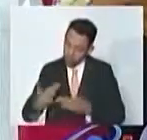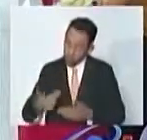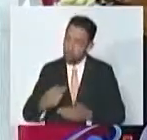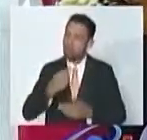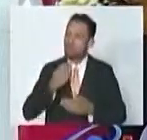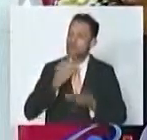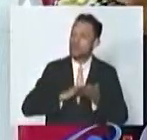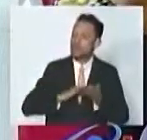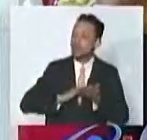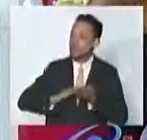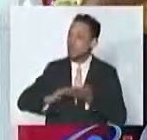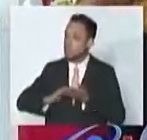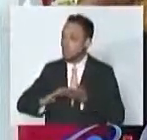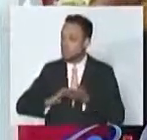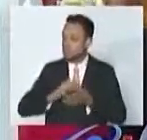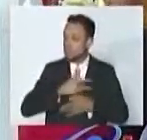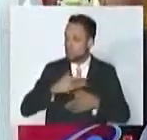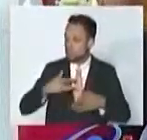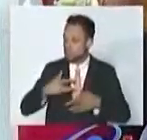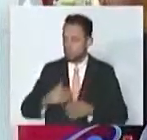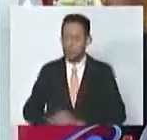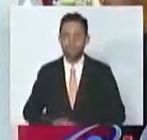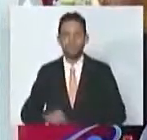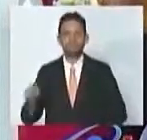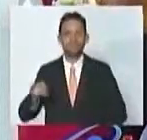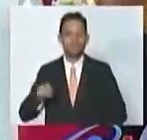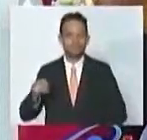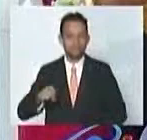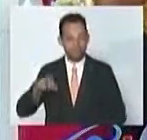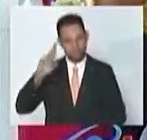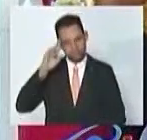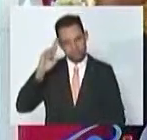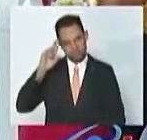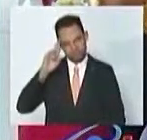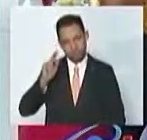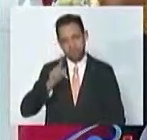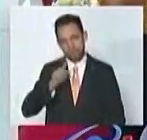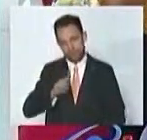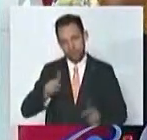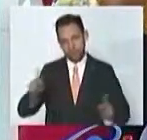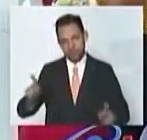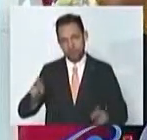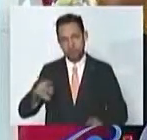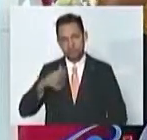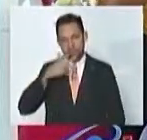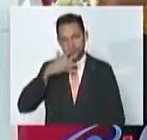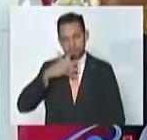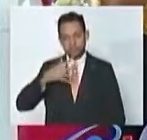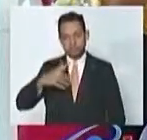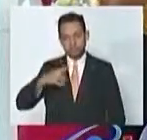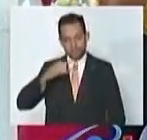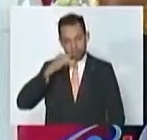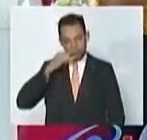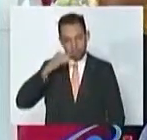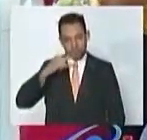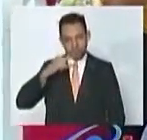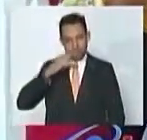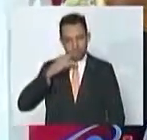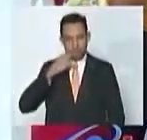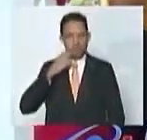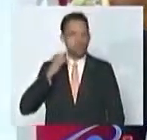defectos? Sí, doctor, hay malos hábitos, sobre todo en respiración, abuso